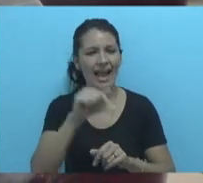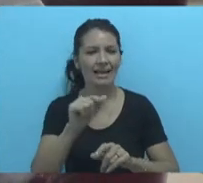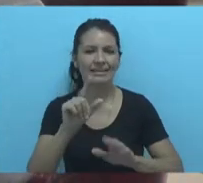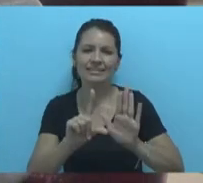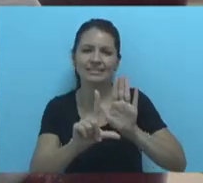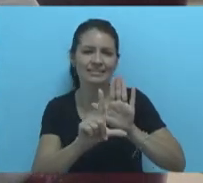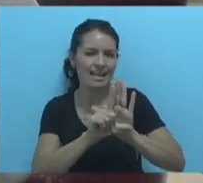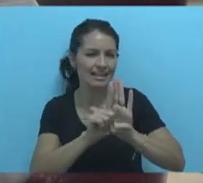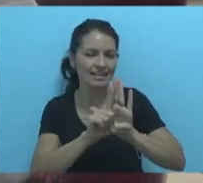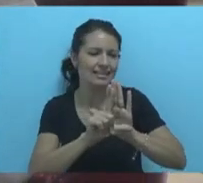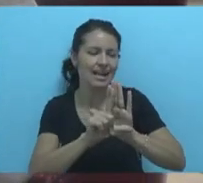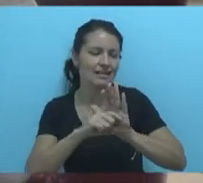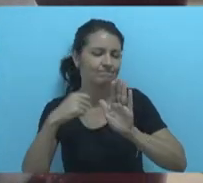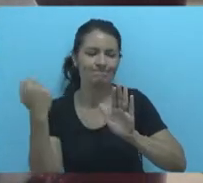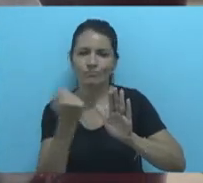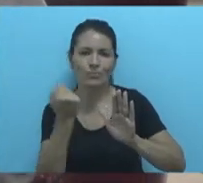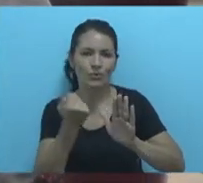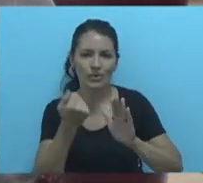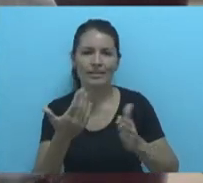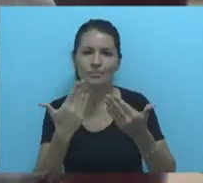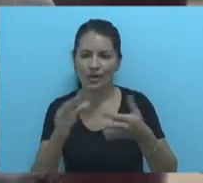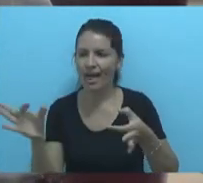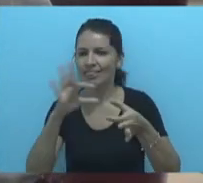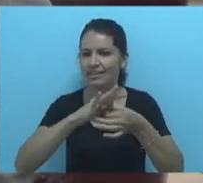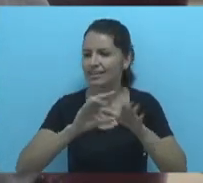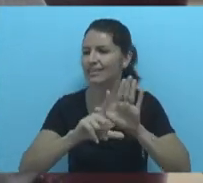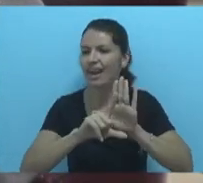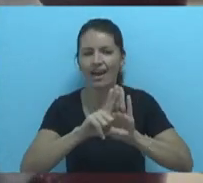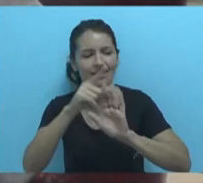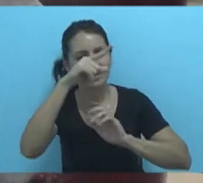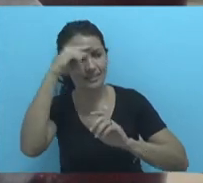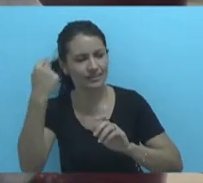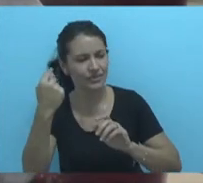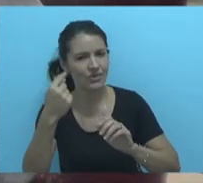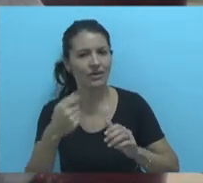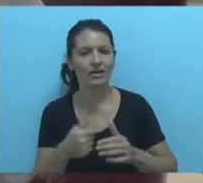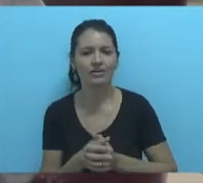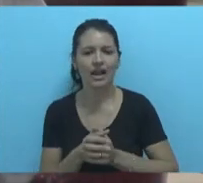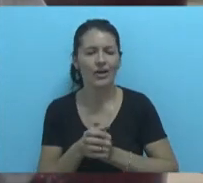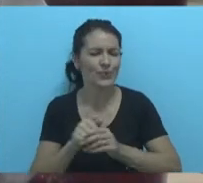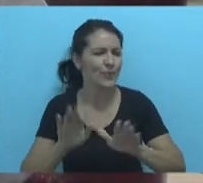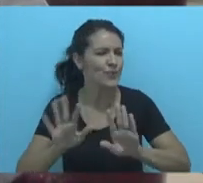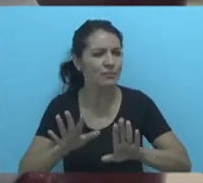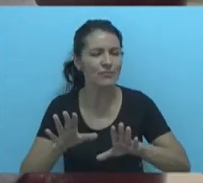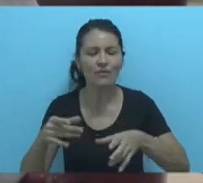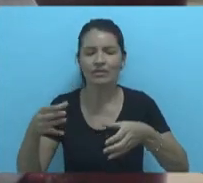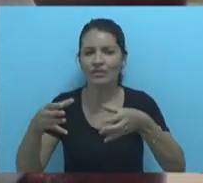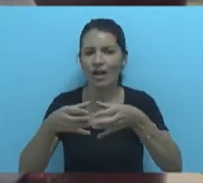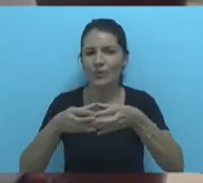pública que se conforma, que tiene una historia y que atraviesa todos los sectores políticos y sociales.